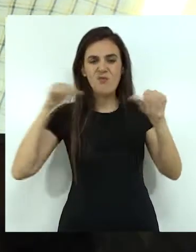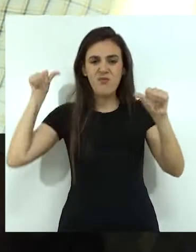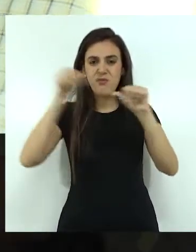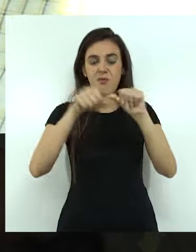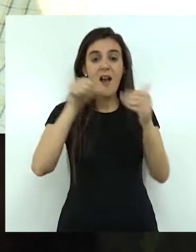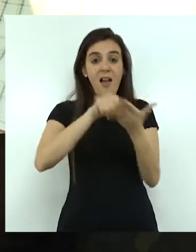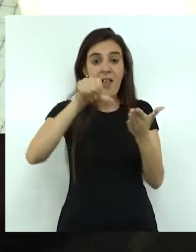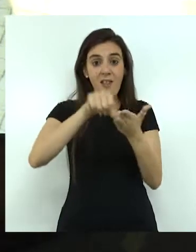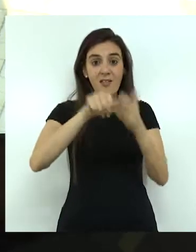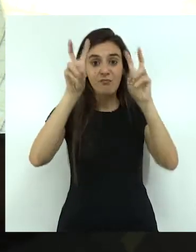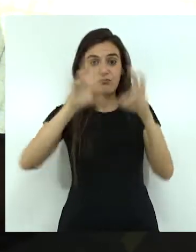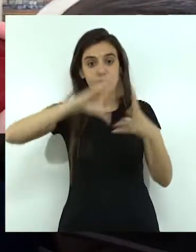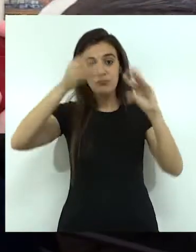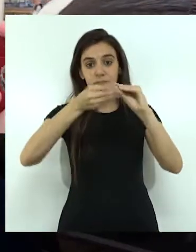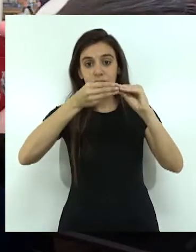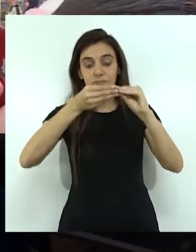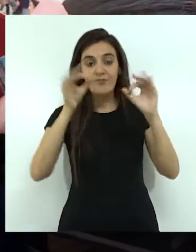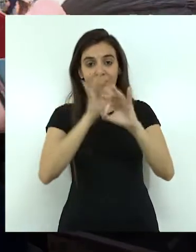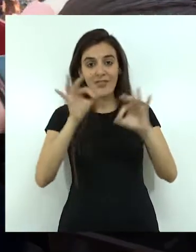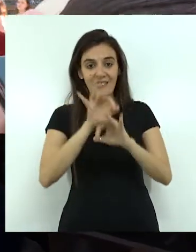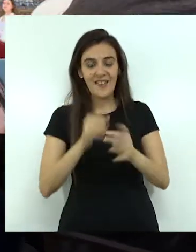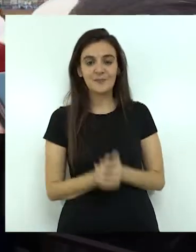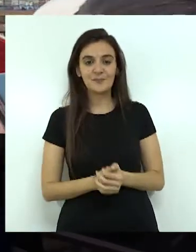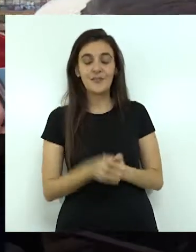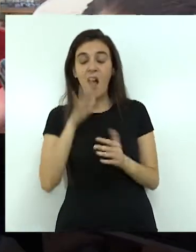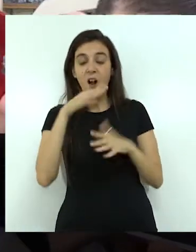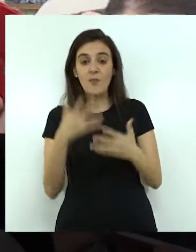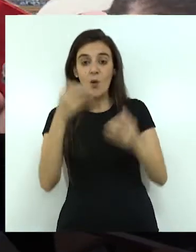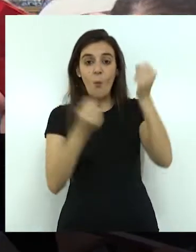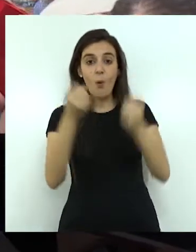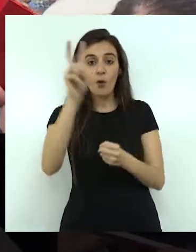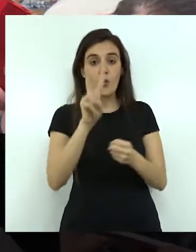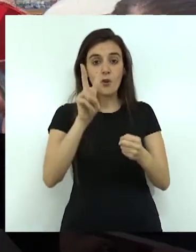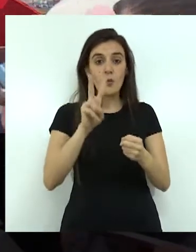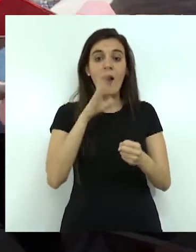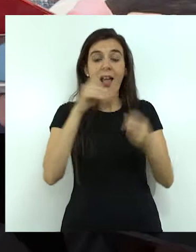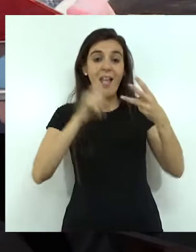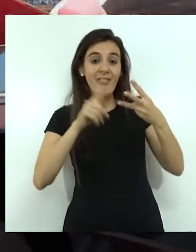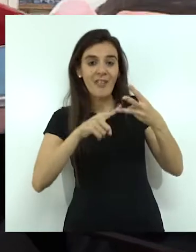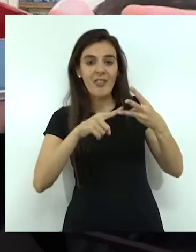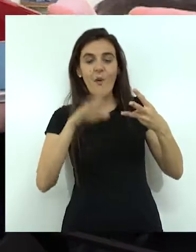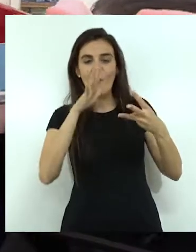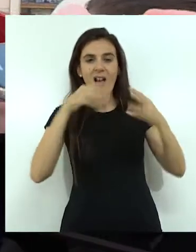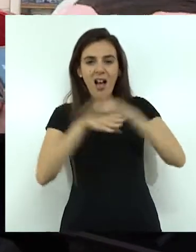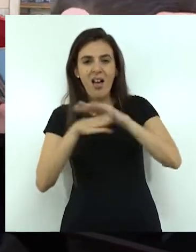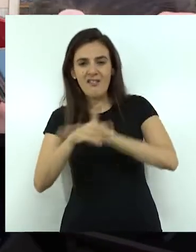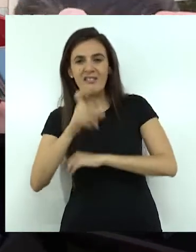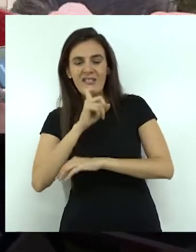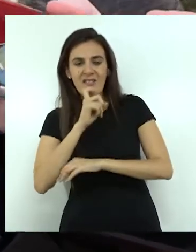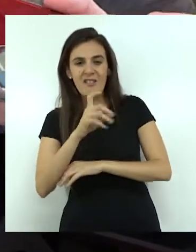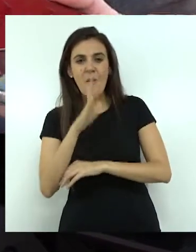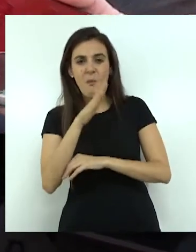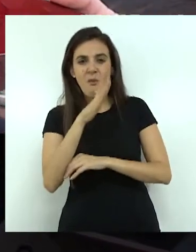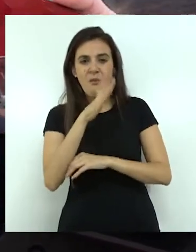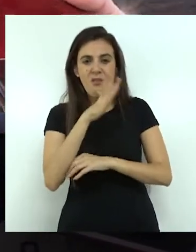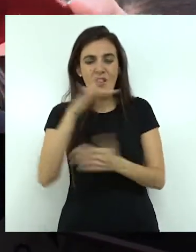licencias para vehículos adaptados tenemos en este momento dos vehículos el tercero tenía ciertas para los accesorios están málaga pero es